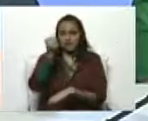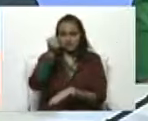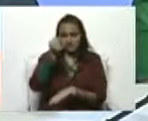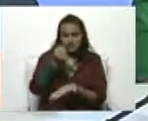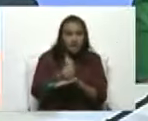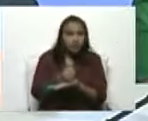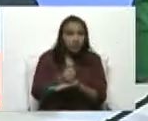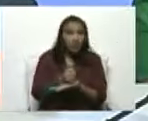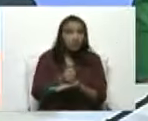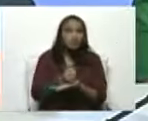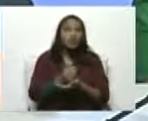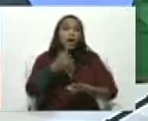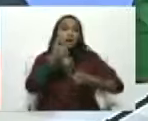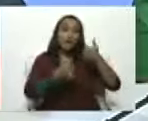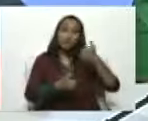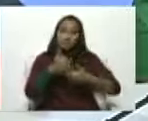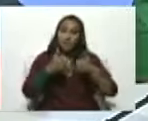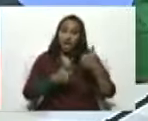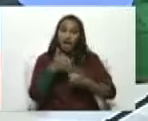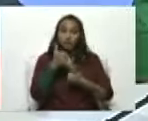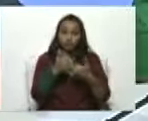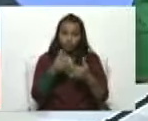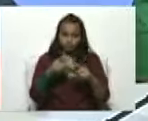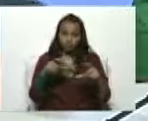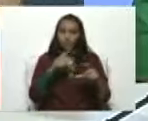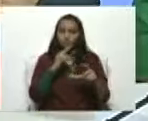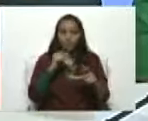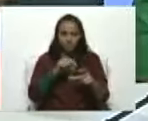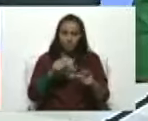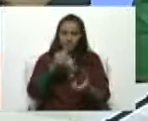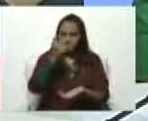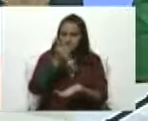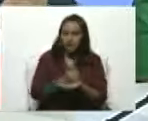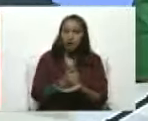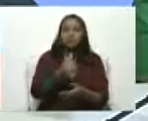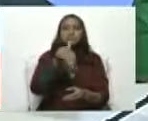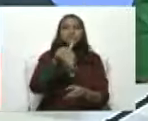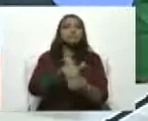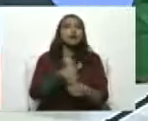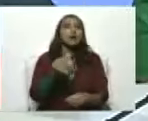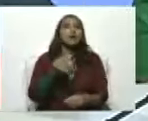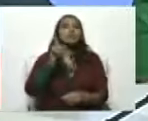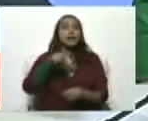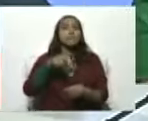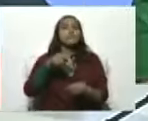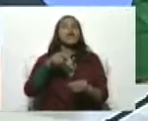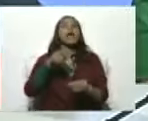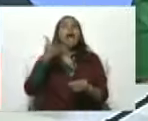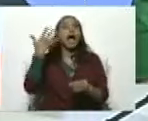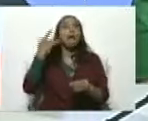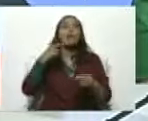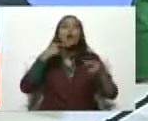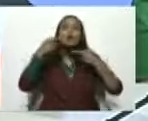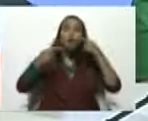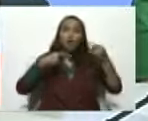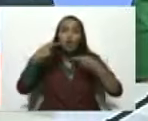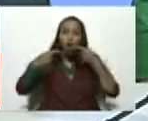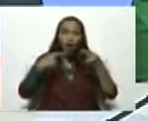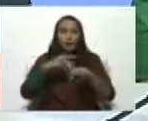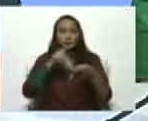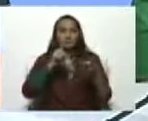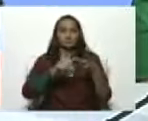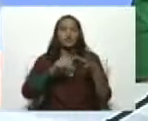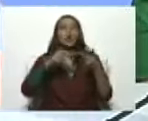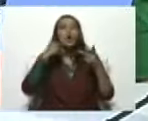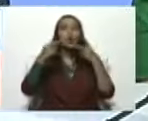el sello del candidato que usted quería que se fuese. Hubo un momento que votaron por colores y por tarjetas, ¿sí? Y después usted